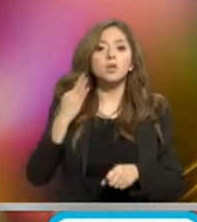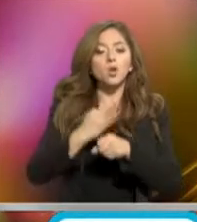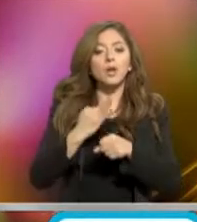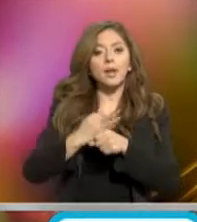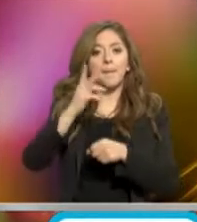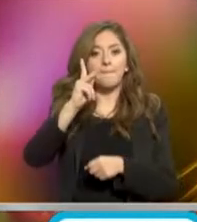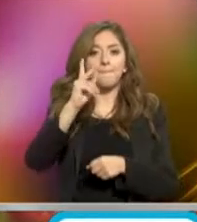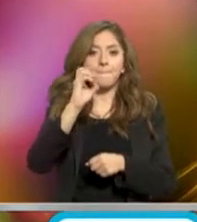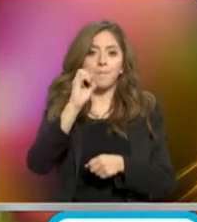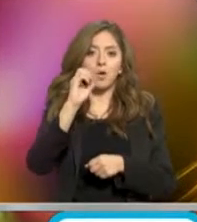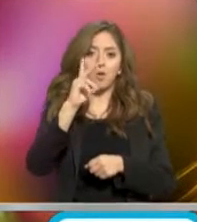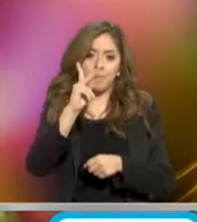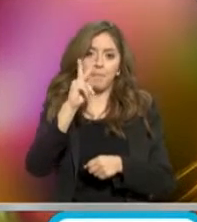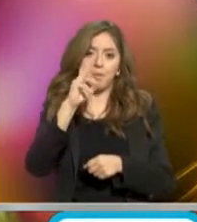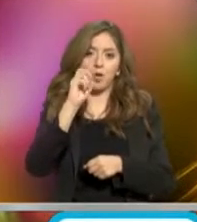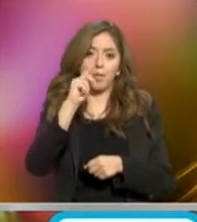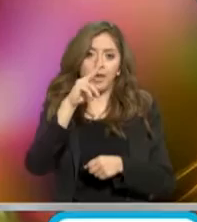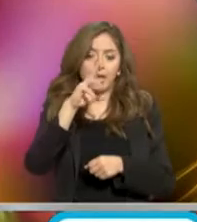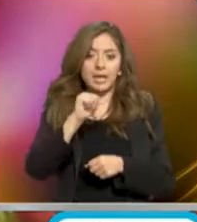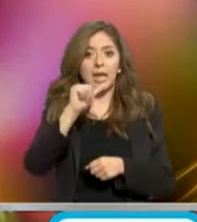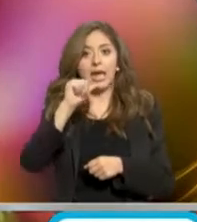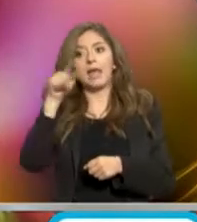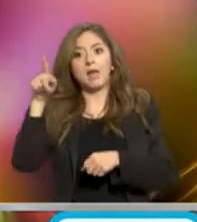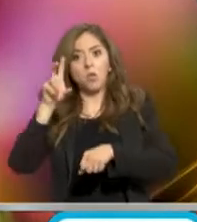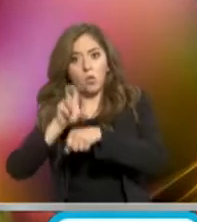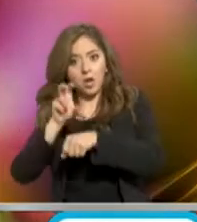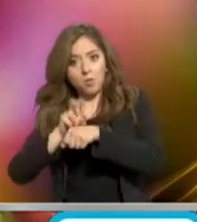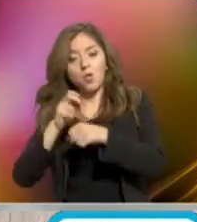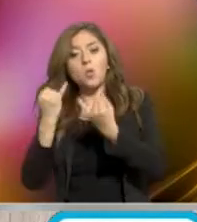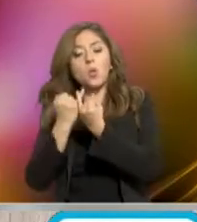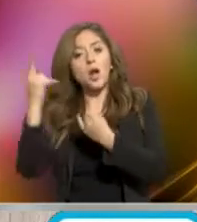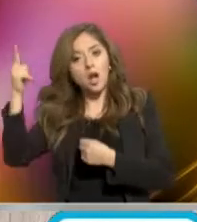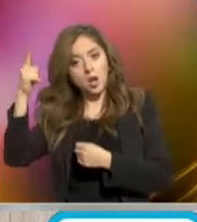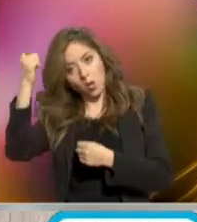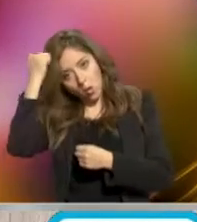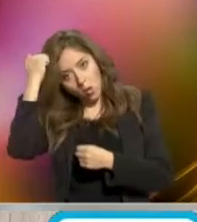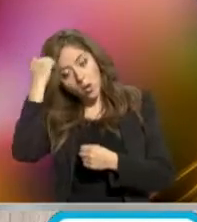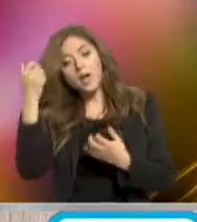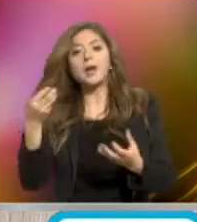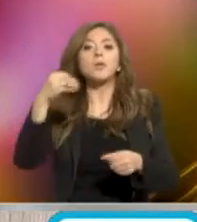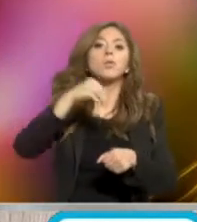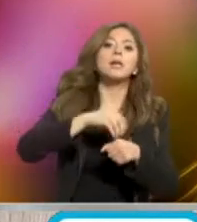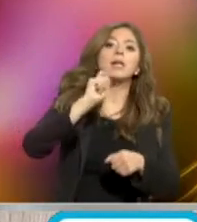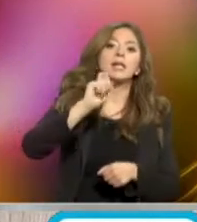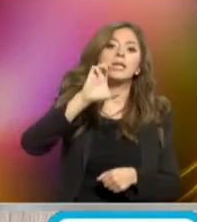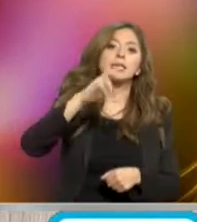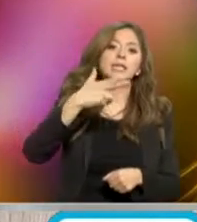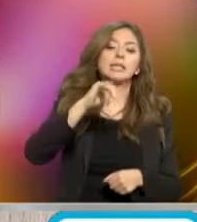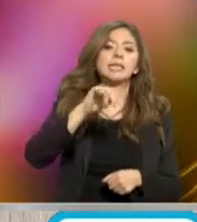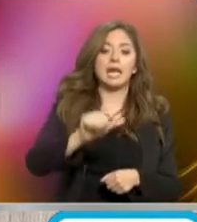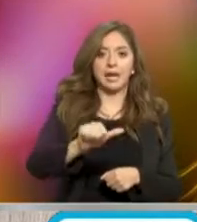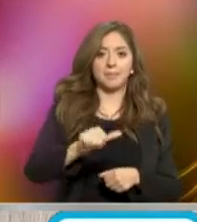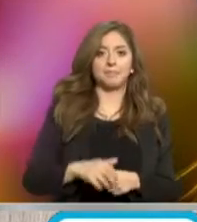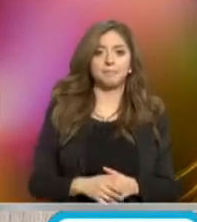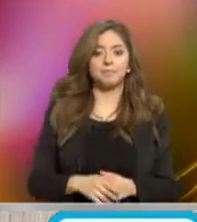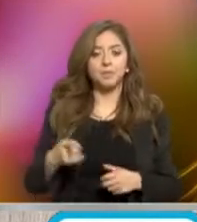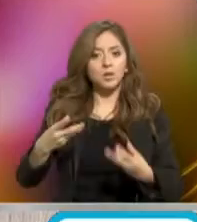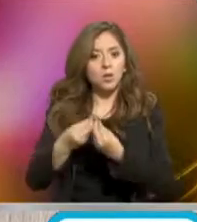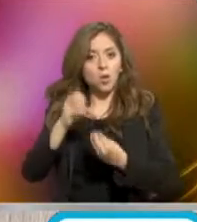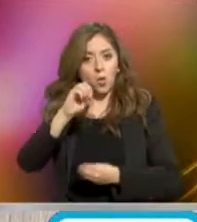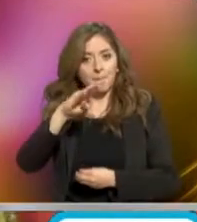proteína con huevo, con la harina de coco Exacto. y con un poco de chía. Entonces también son altos en omega 3 y 6. ¿Esta sería la porción Omega. ideal de